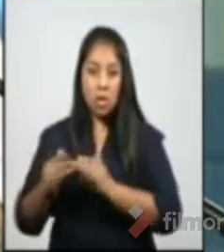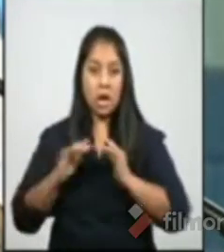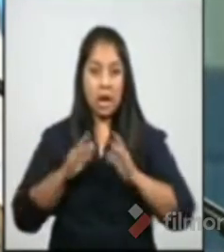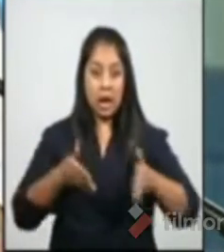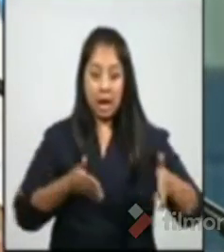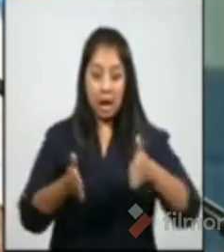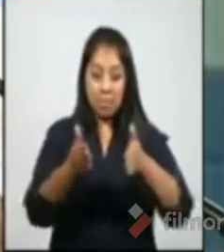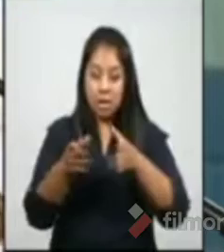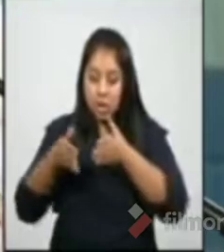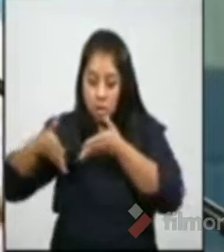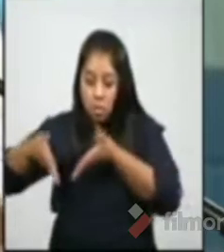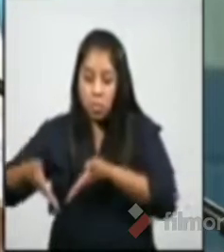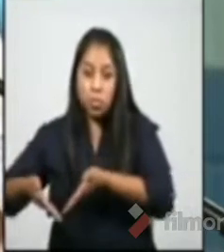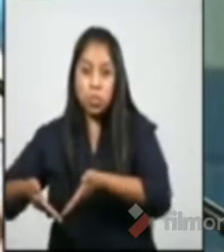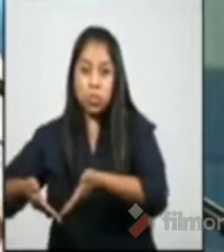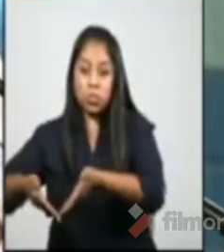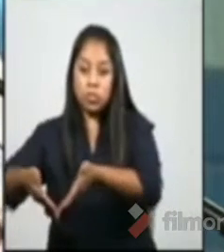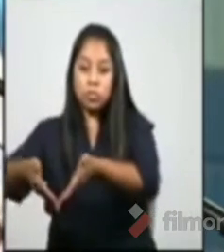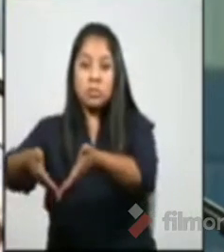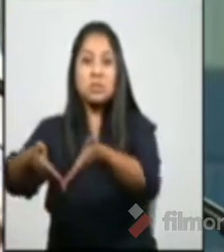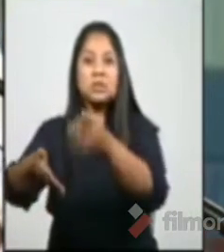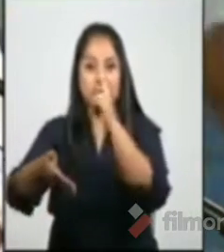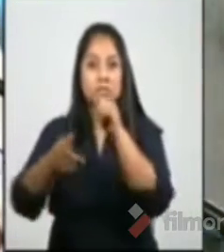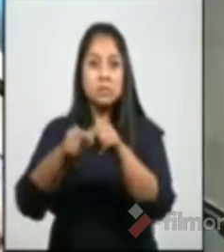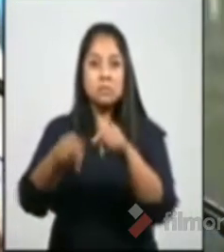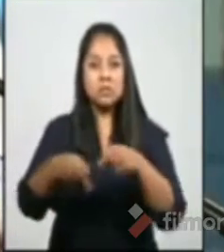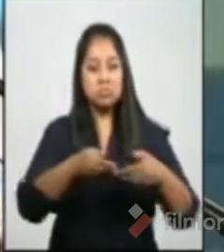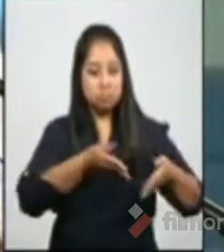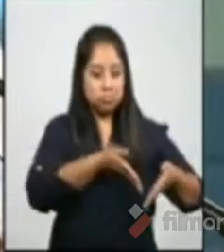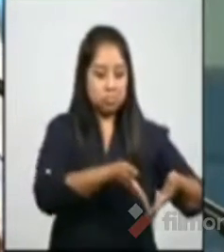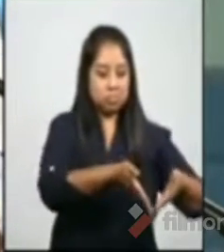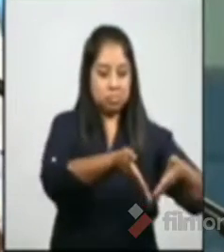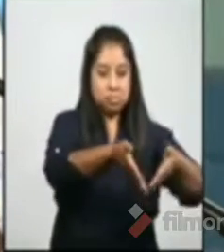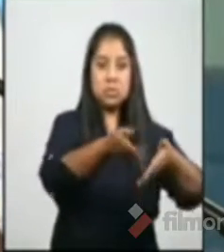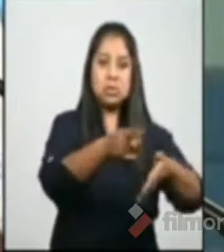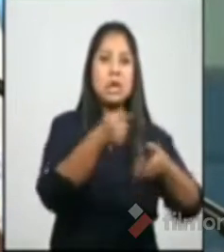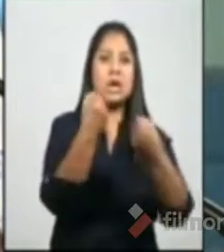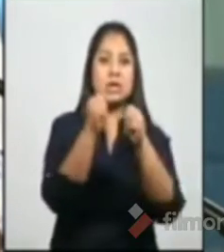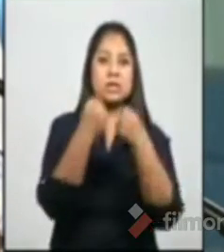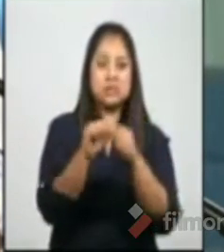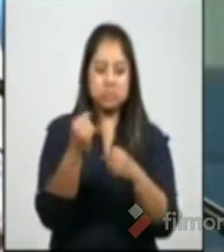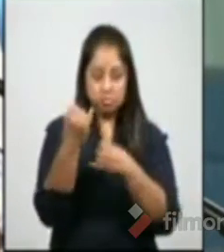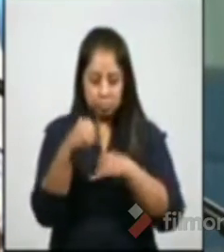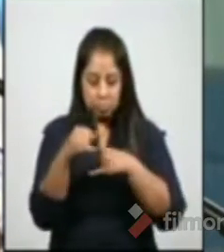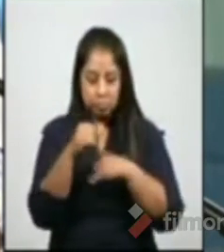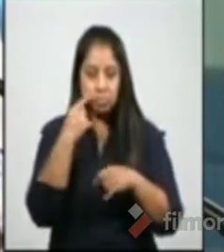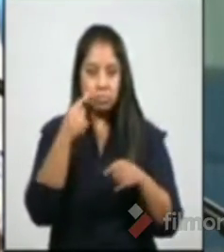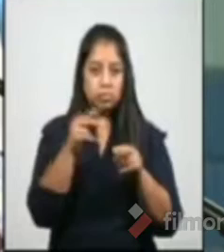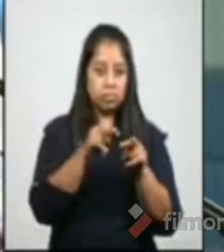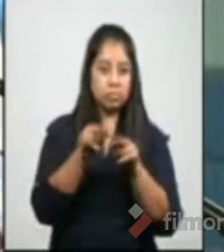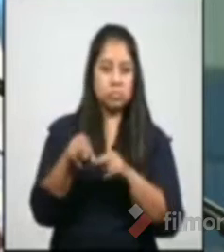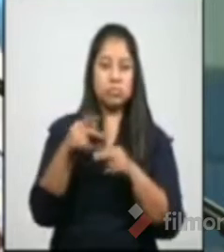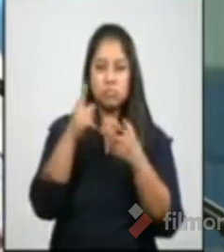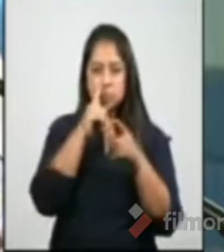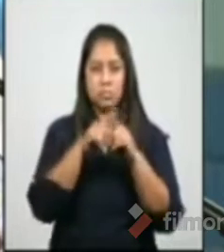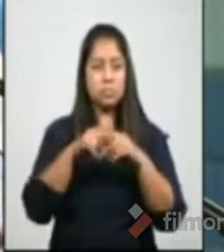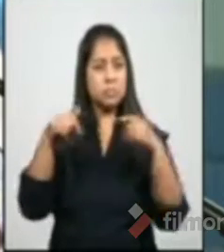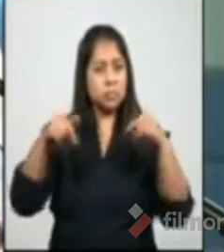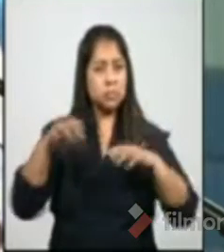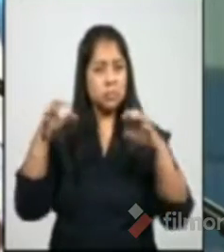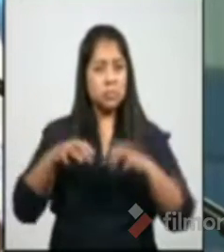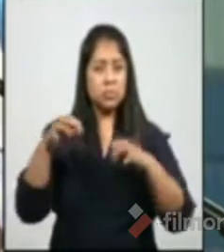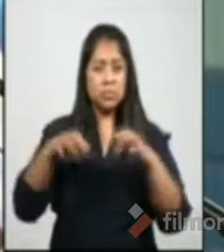momento, que tuvimos presentes también con las lluvias que